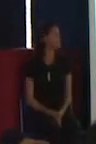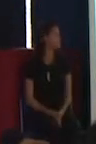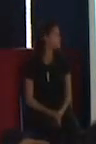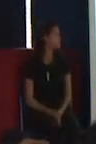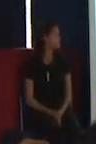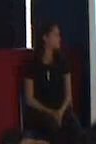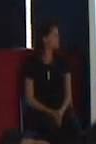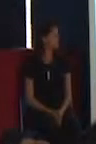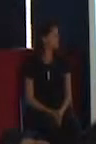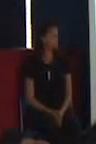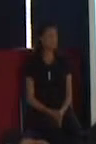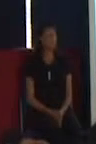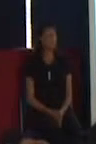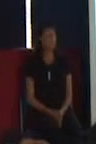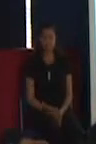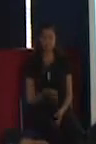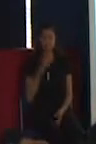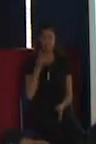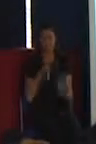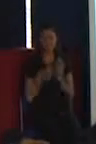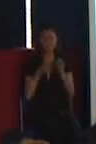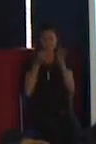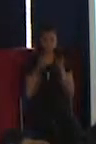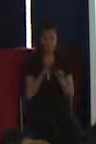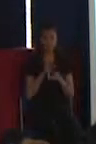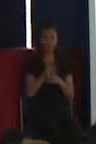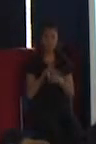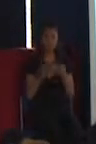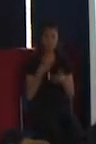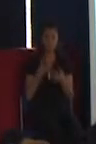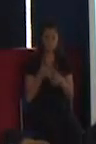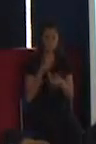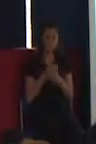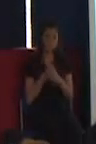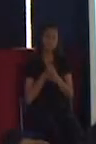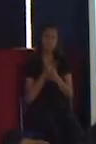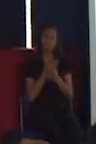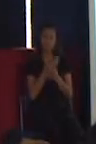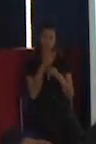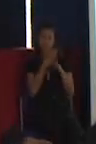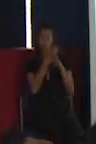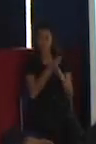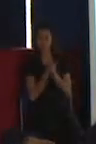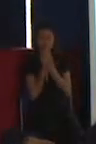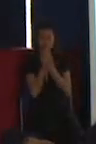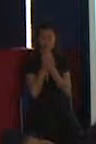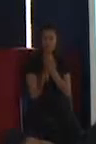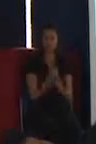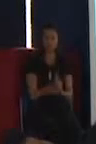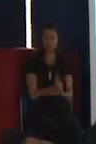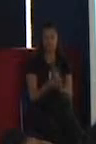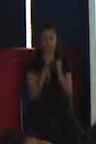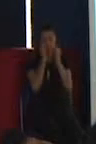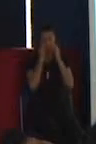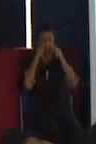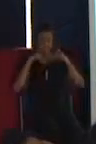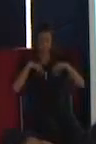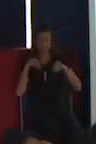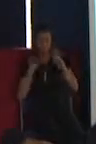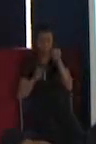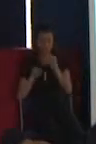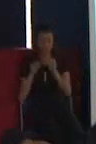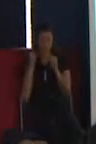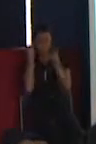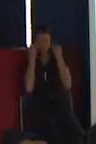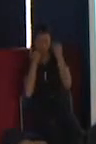Asegurar que el sistema de prevención y atención y ayuda humanitaria diseñe lineamientos y acciones de atención